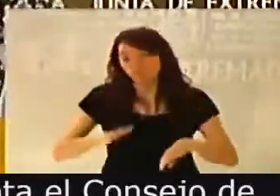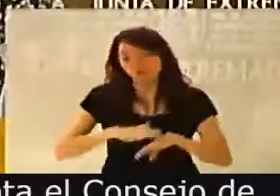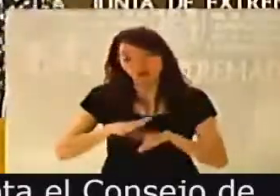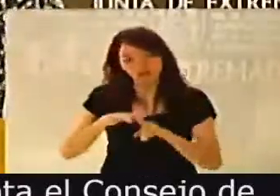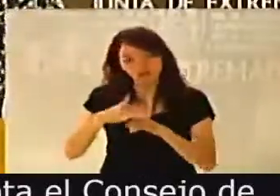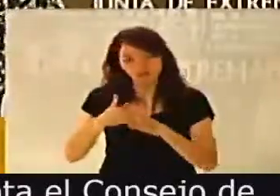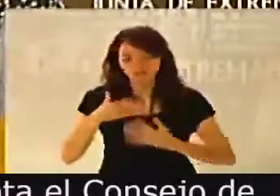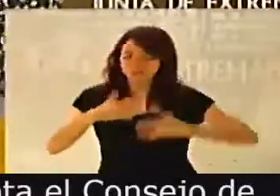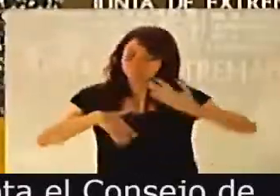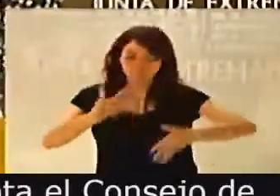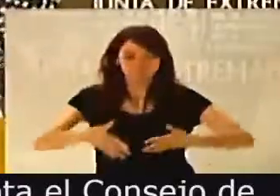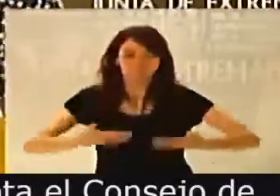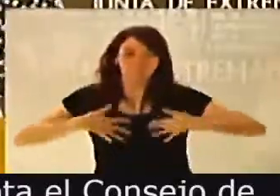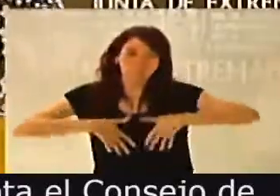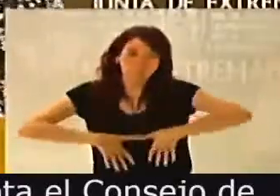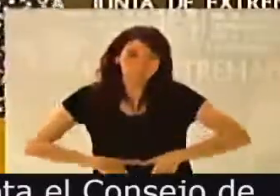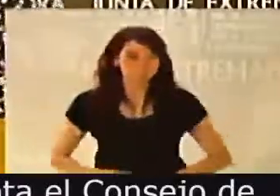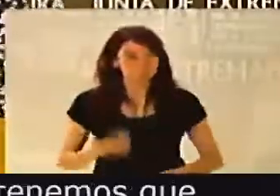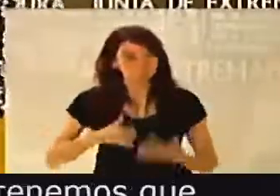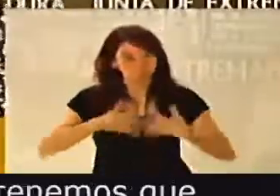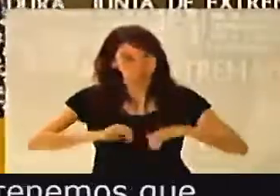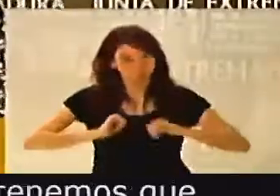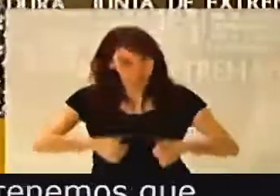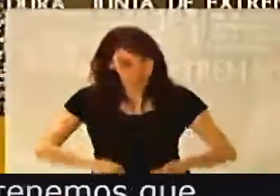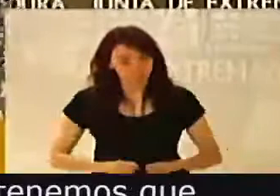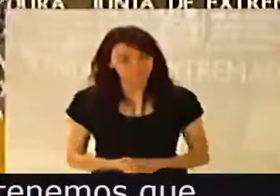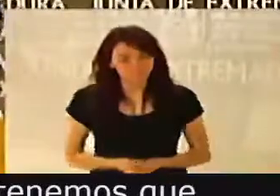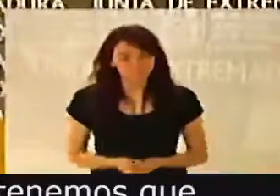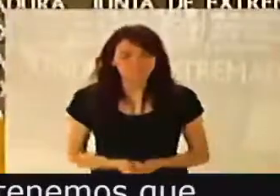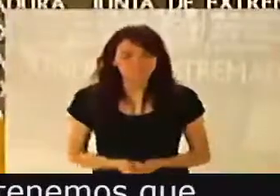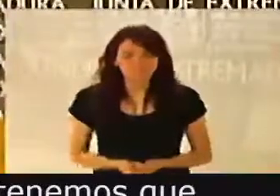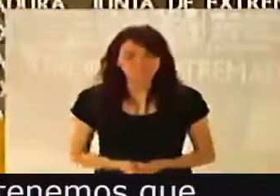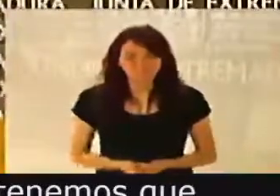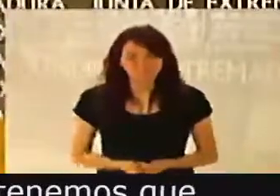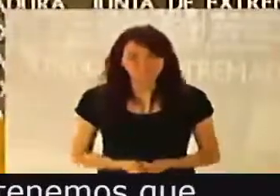también tenemos que empezar a funcionar.